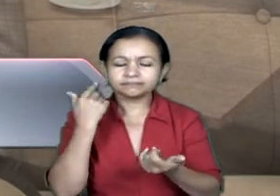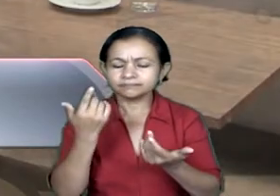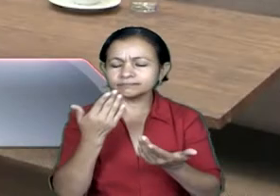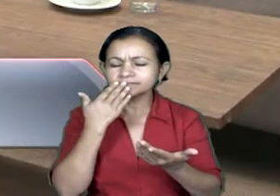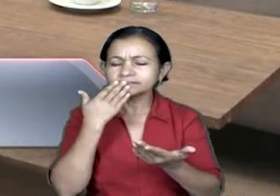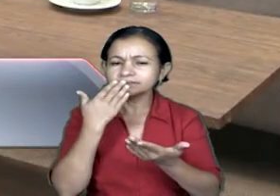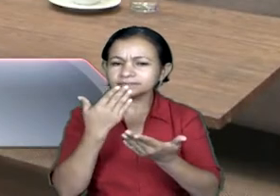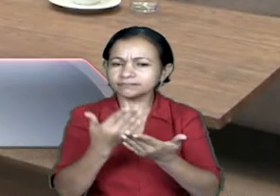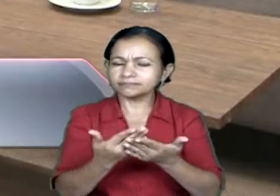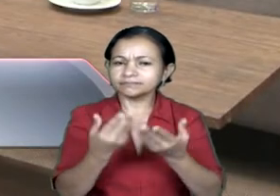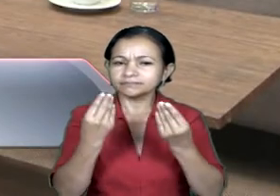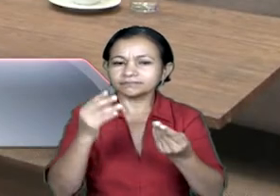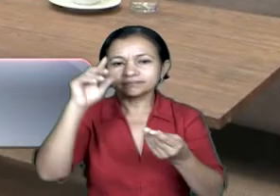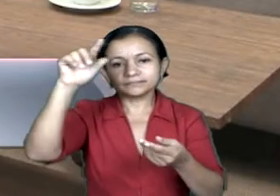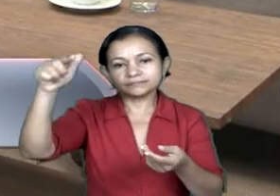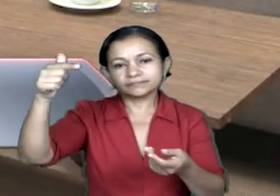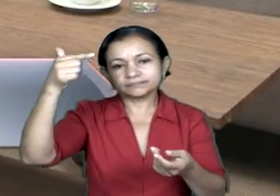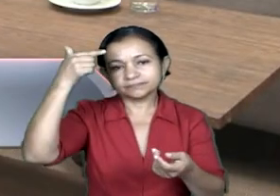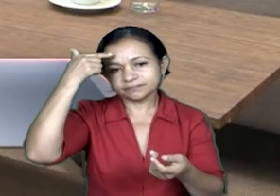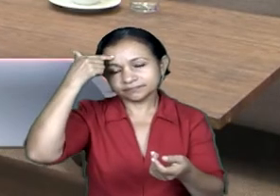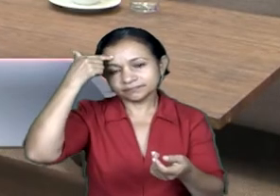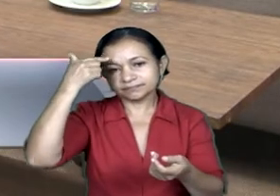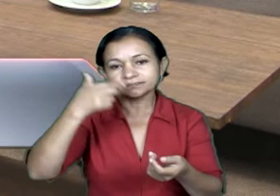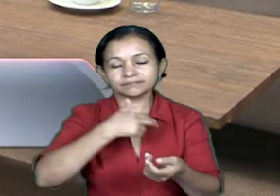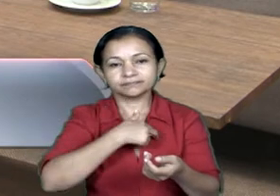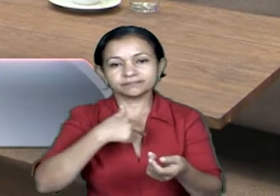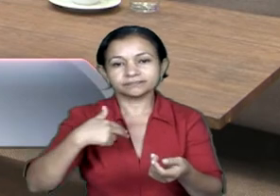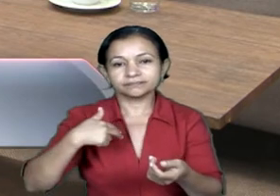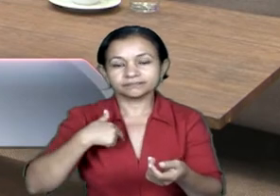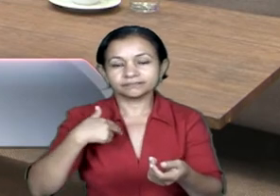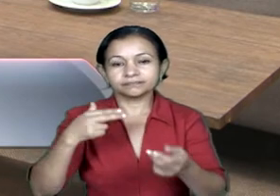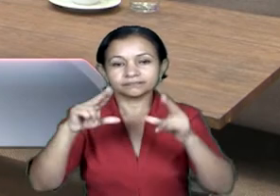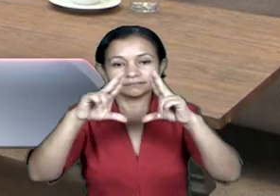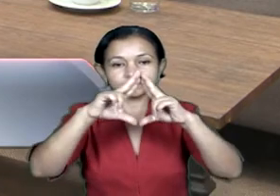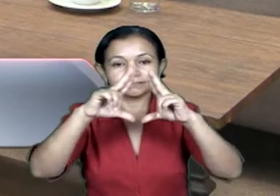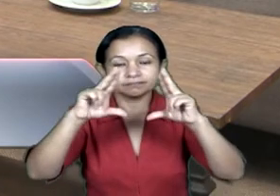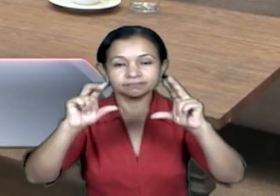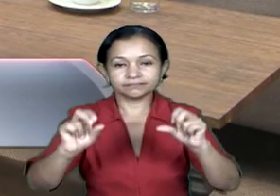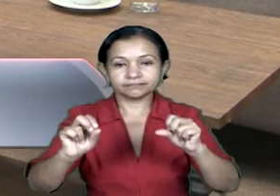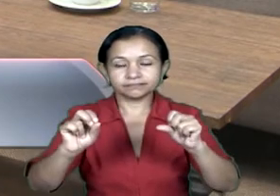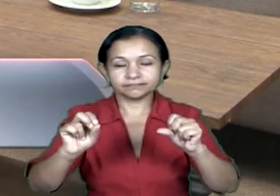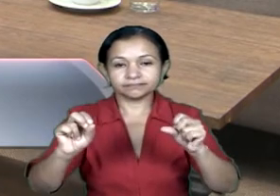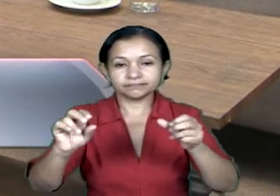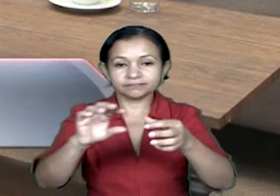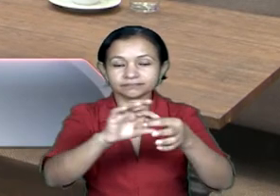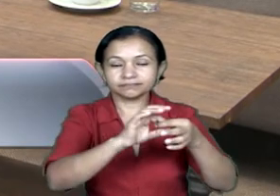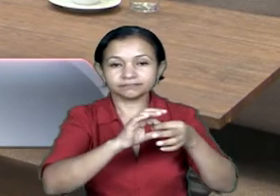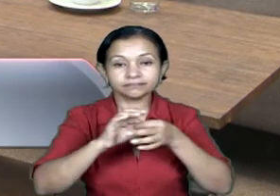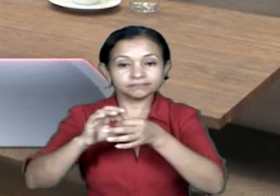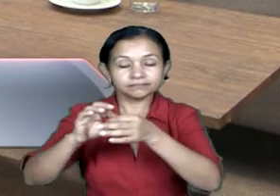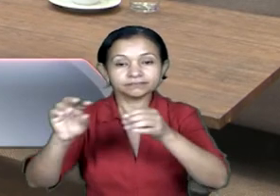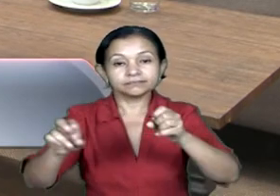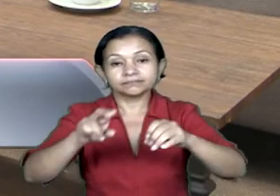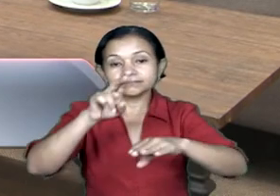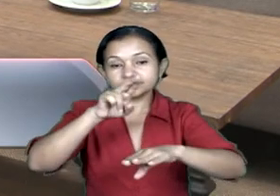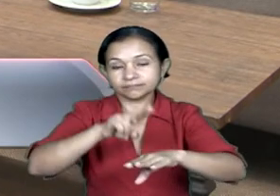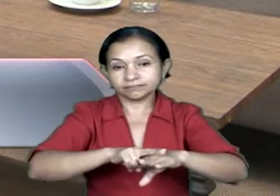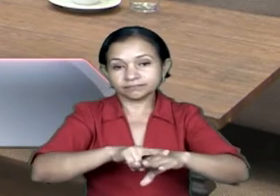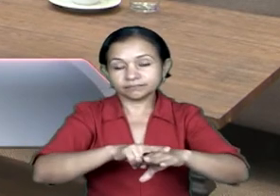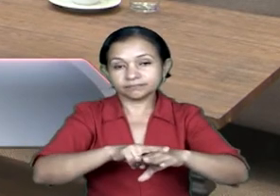al gobierno, ¿no? Es de Nicaragua, gobierno de Reconciliación y Unidad Nacional,